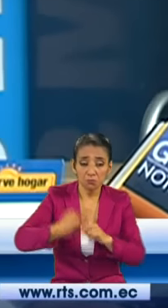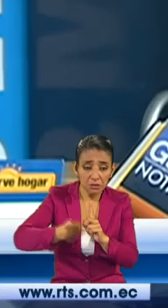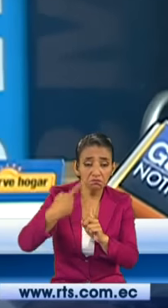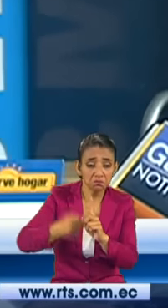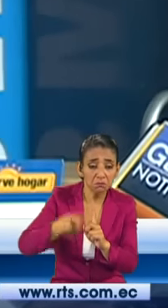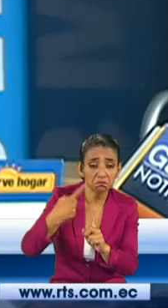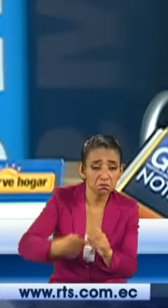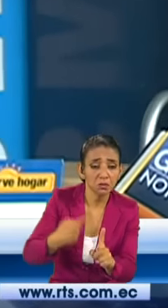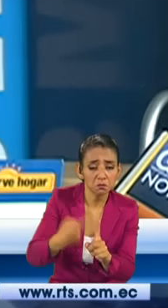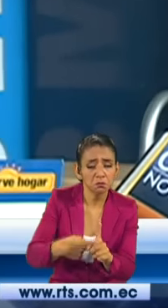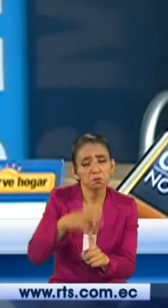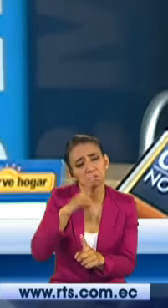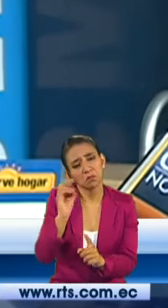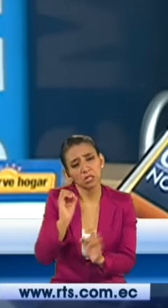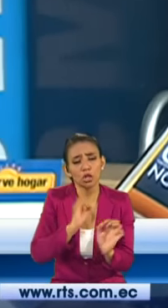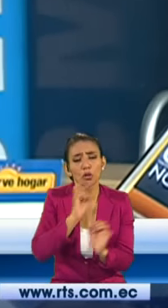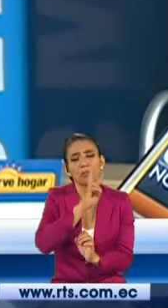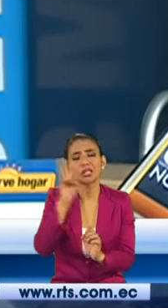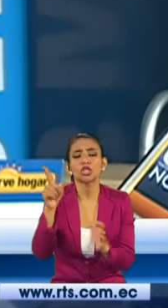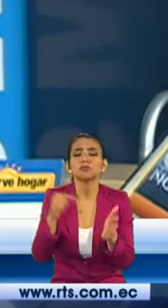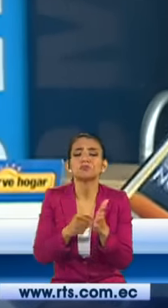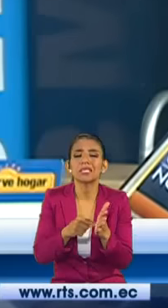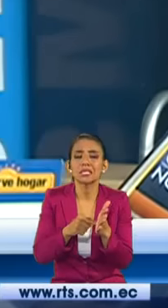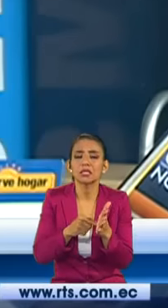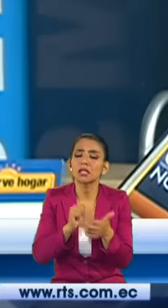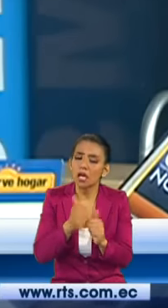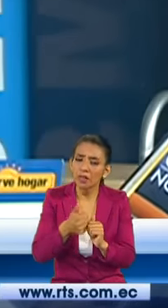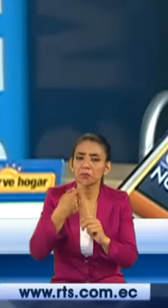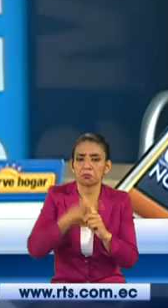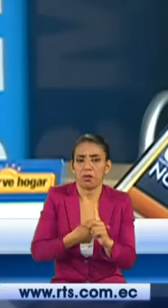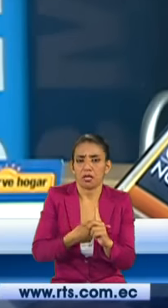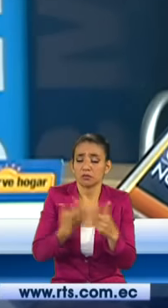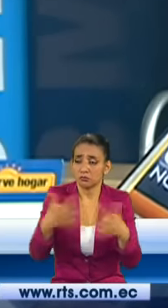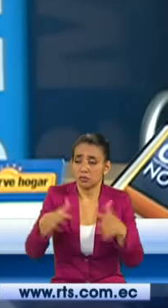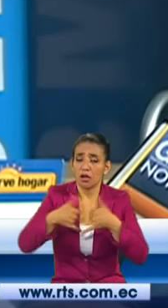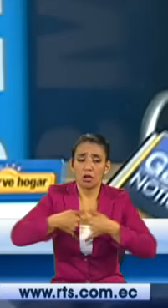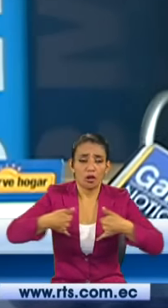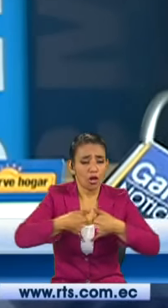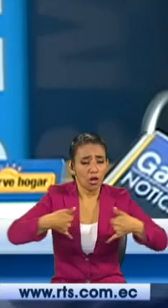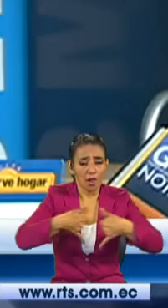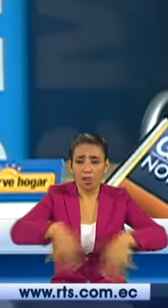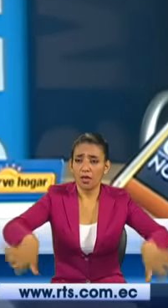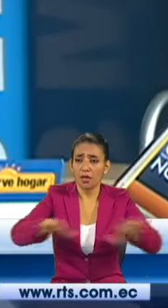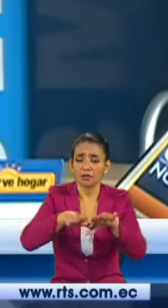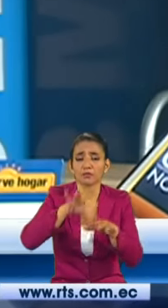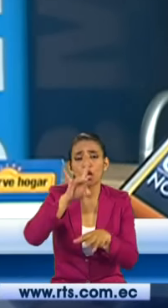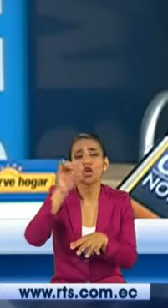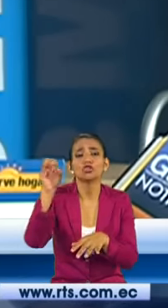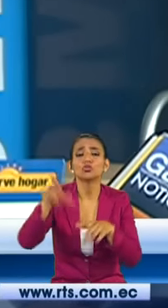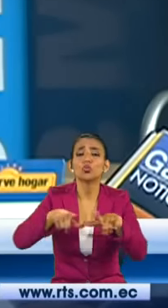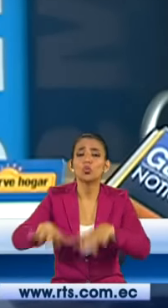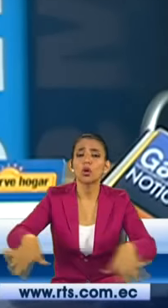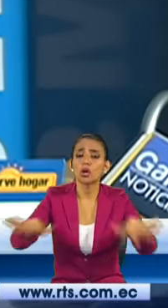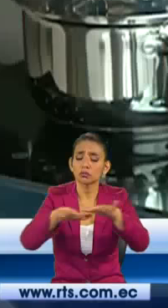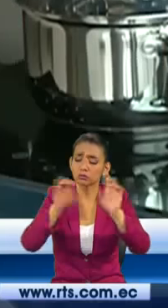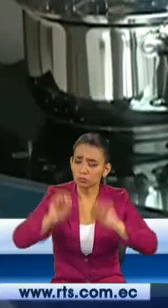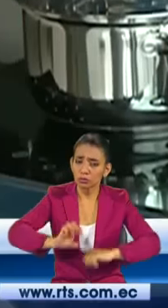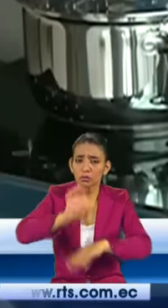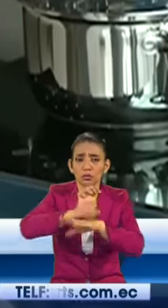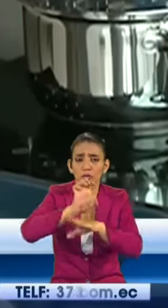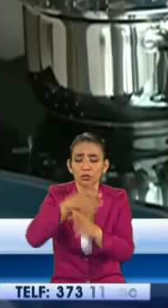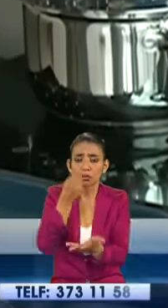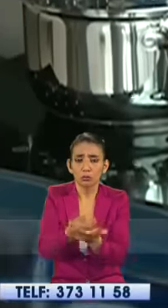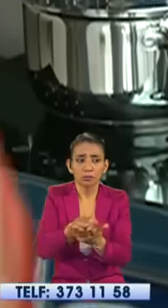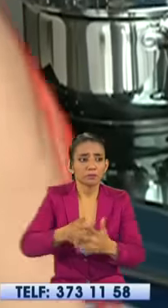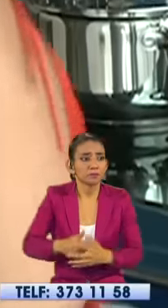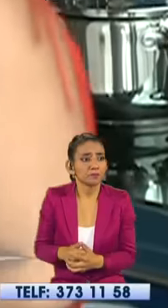está en promedio entre 20 y 22.000 cocinas mensuales. Entre todas las casas comerciales hay cerca de 800 puntos de venta a nivel nacional. Las